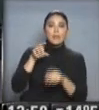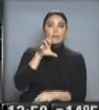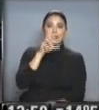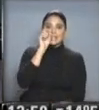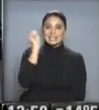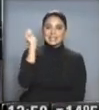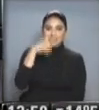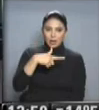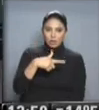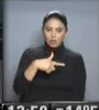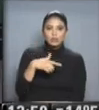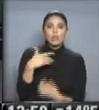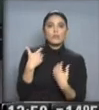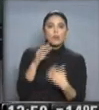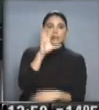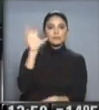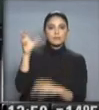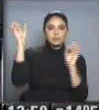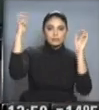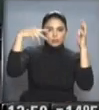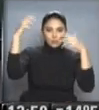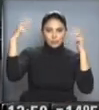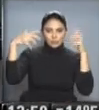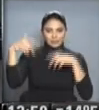Chaco, la alta probabilidad de algunas